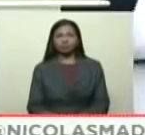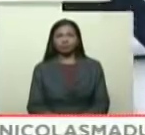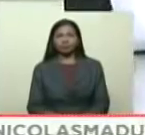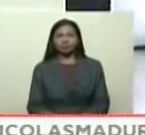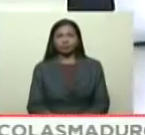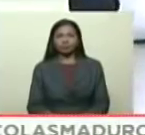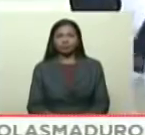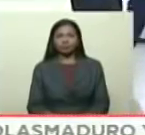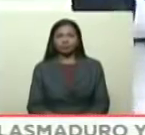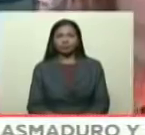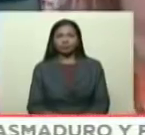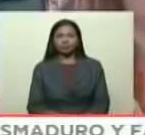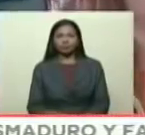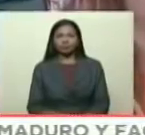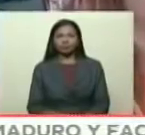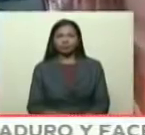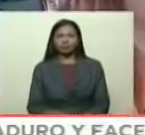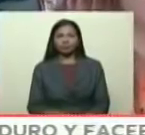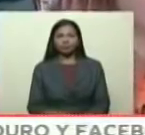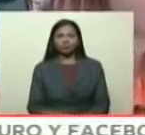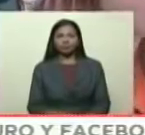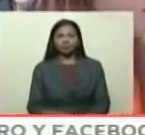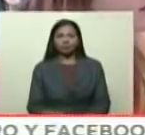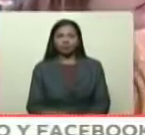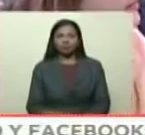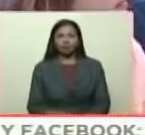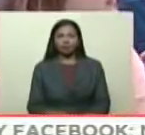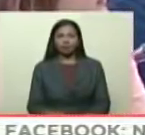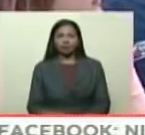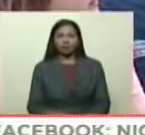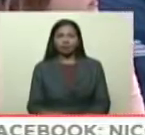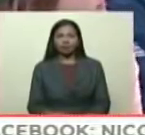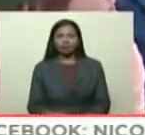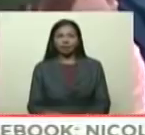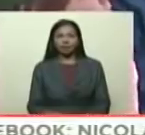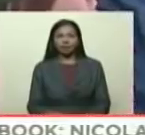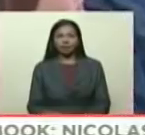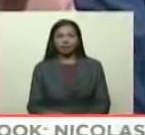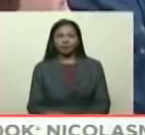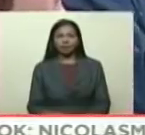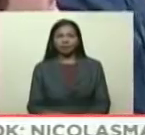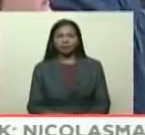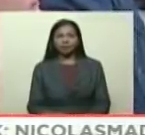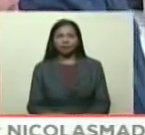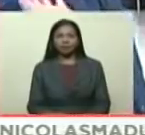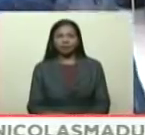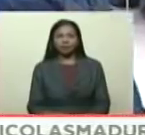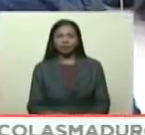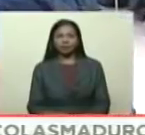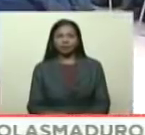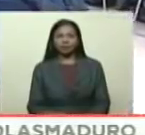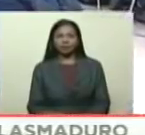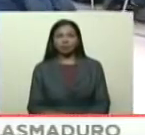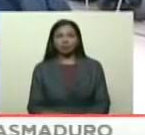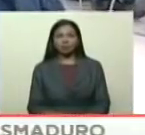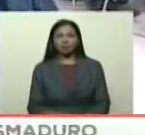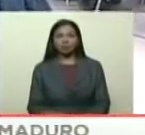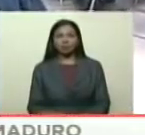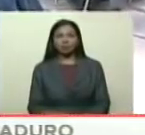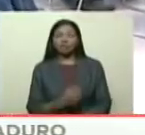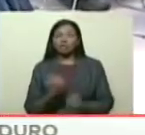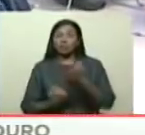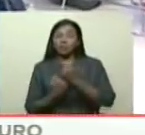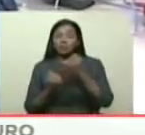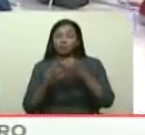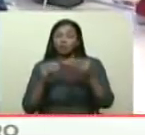El bautizo, el libro Discurso de Angostura por parte. Corriendo en línea con el fortalecimiento